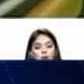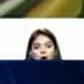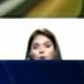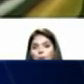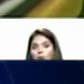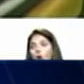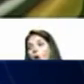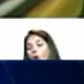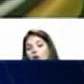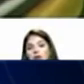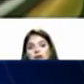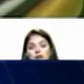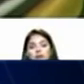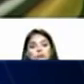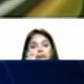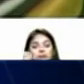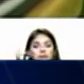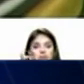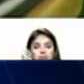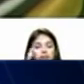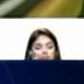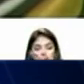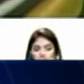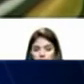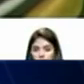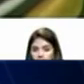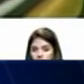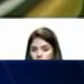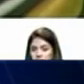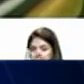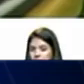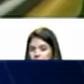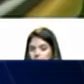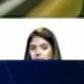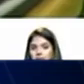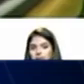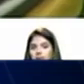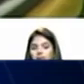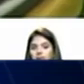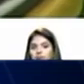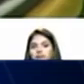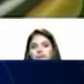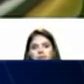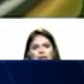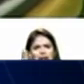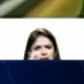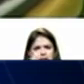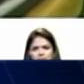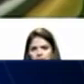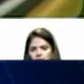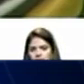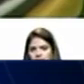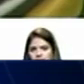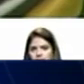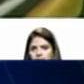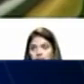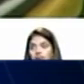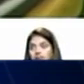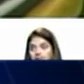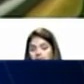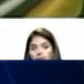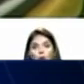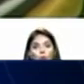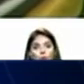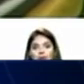o servidora pública para investigar los hechos sometidos a su conocimiento. Acceder a